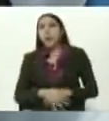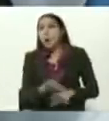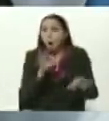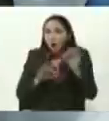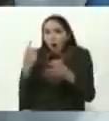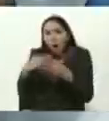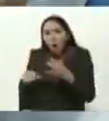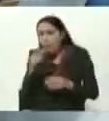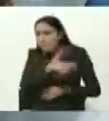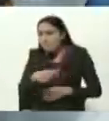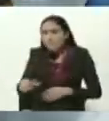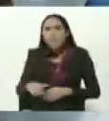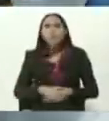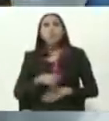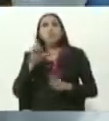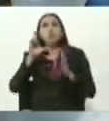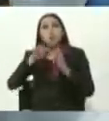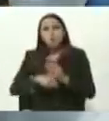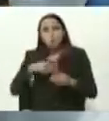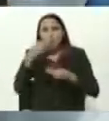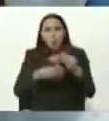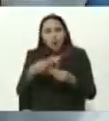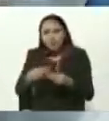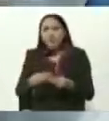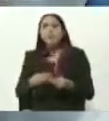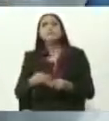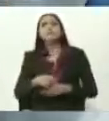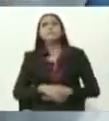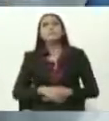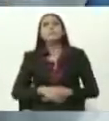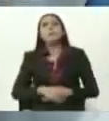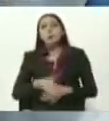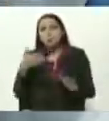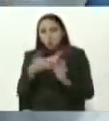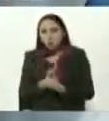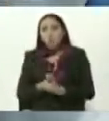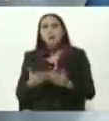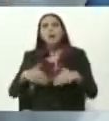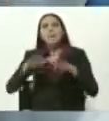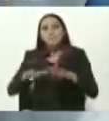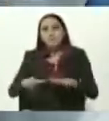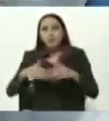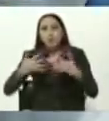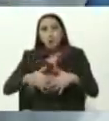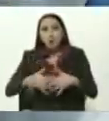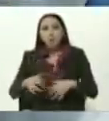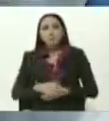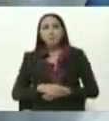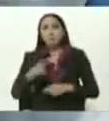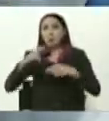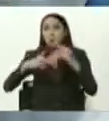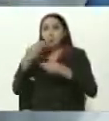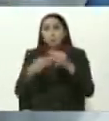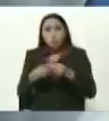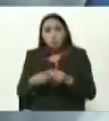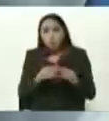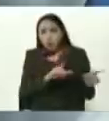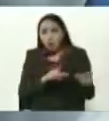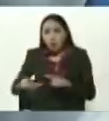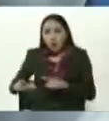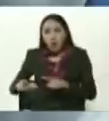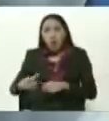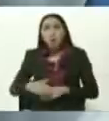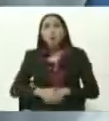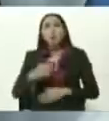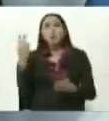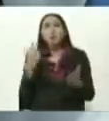clientes y luego la obra automáticamente se paralizaba. Las construcciones previstas para ser culminadas